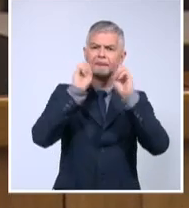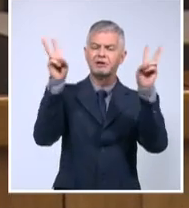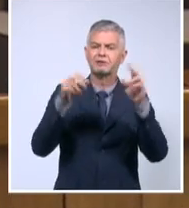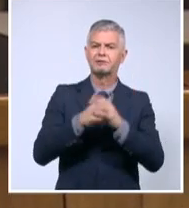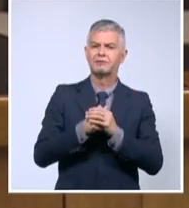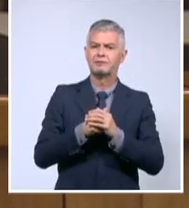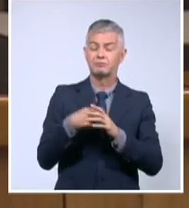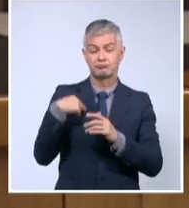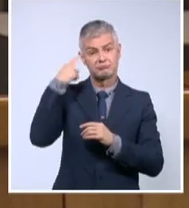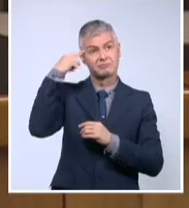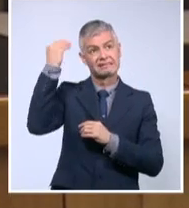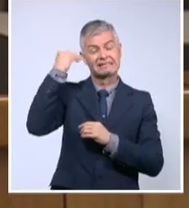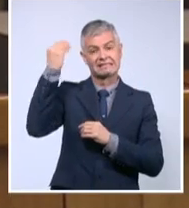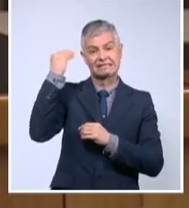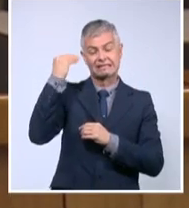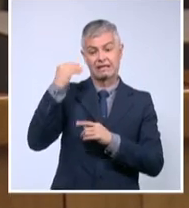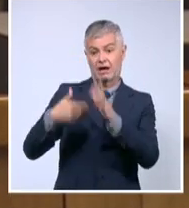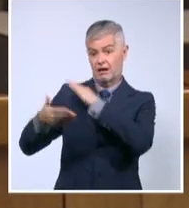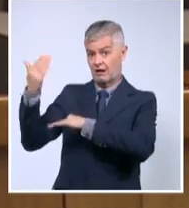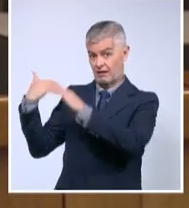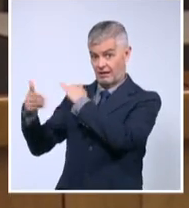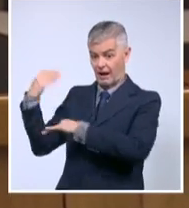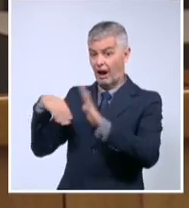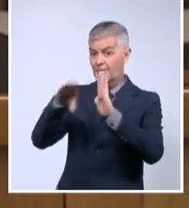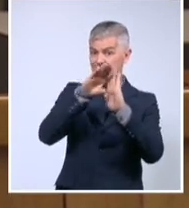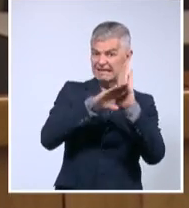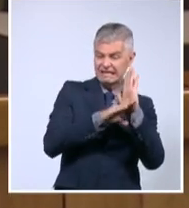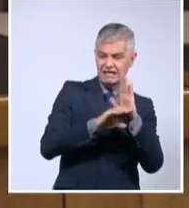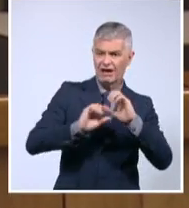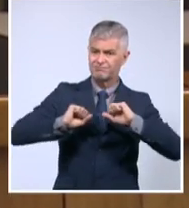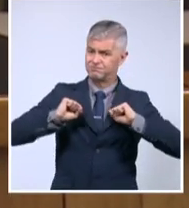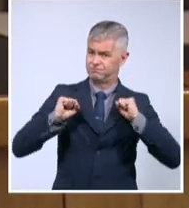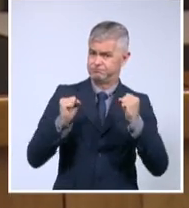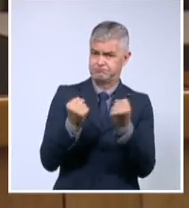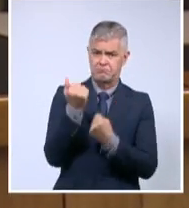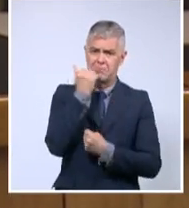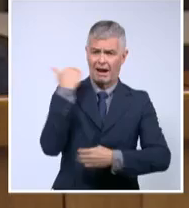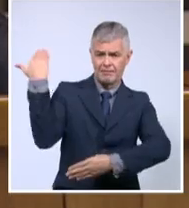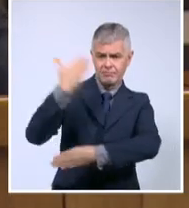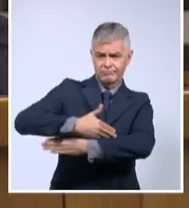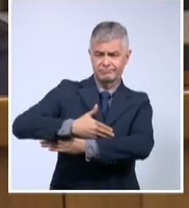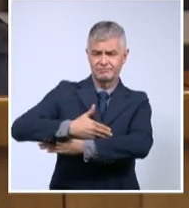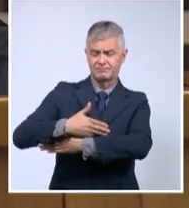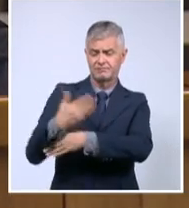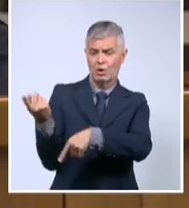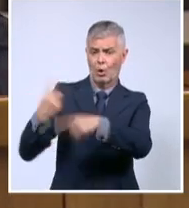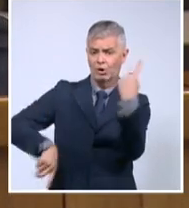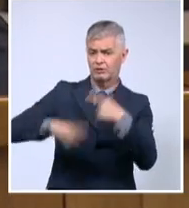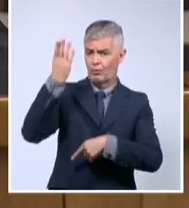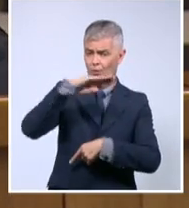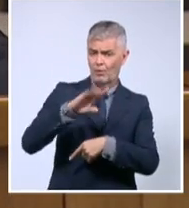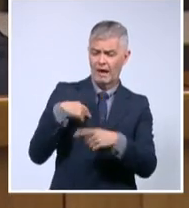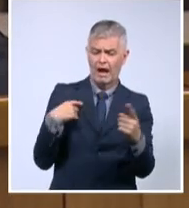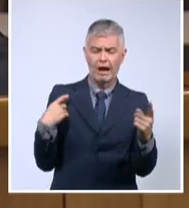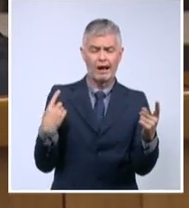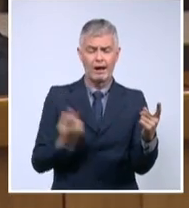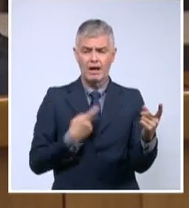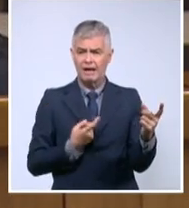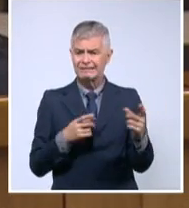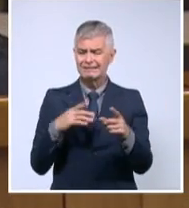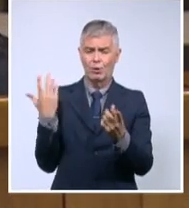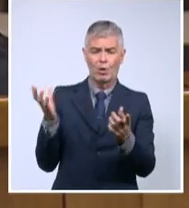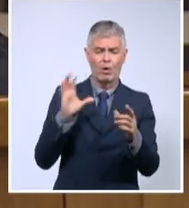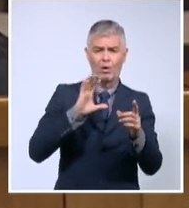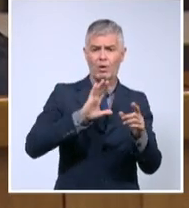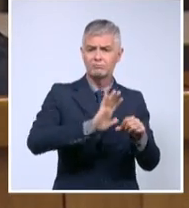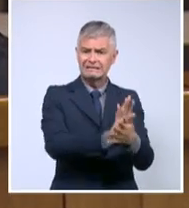nada podría ser peor que aquella escalada de medidas de endurecimiento del bloqueo imperialista y de ataque a las fuentes de suministros